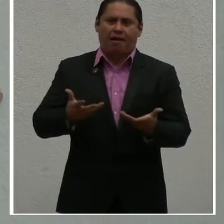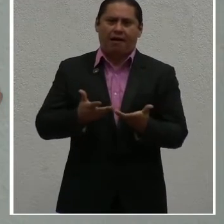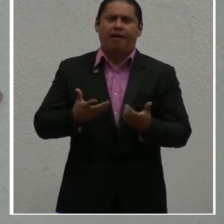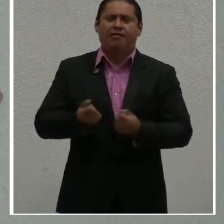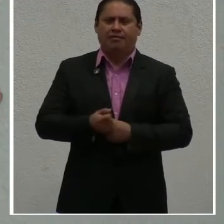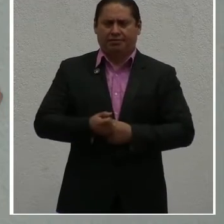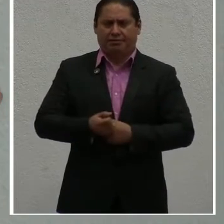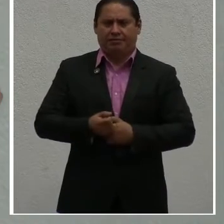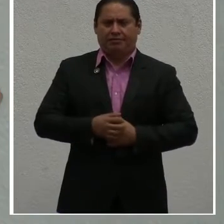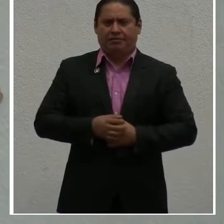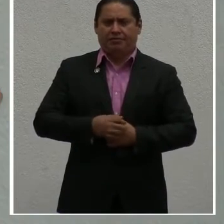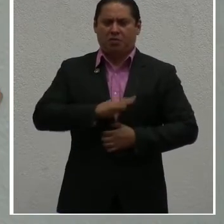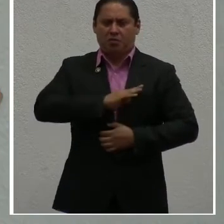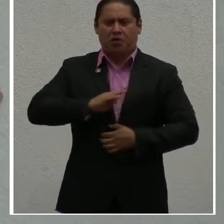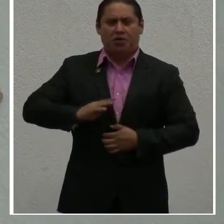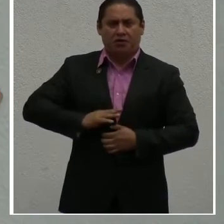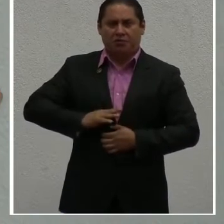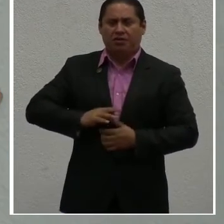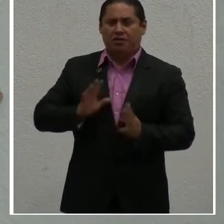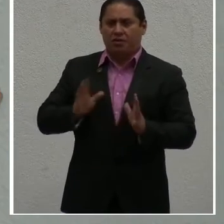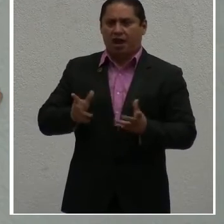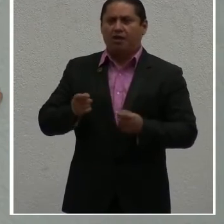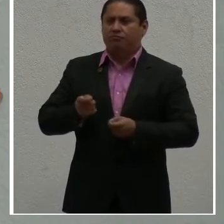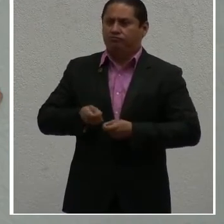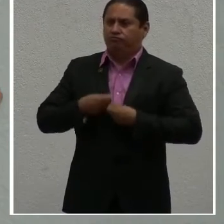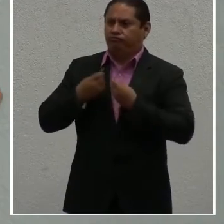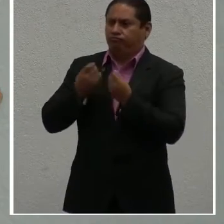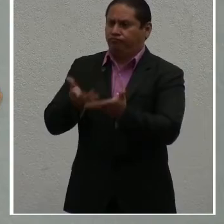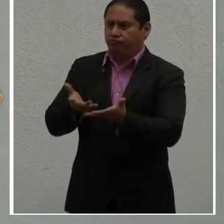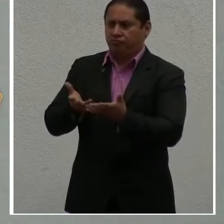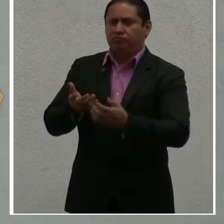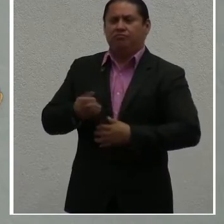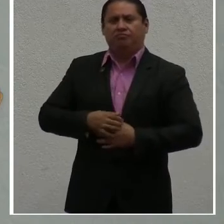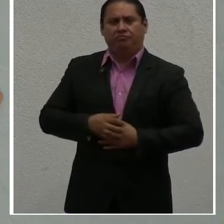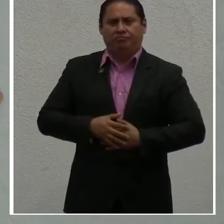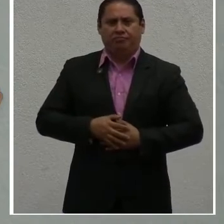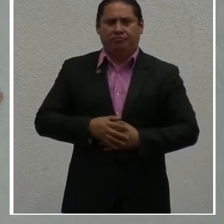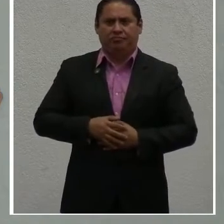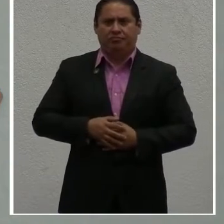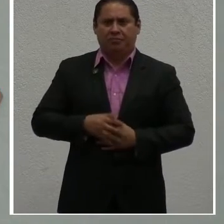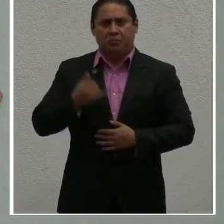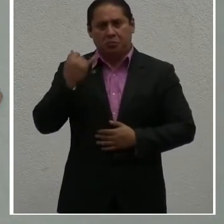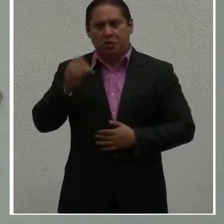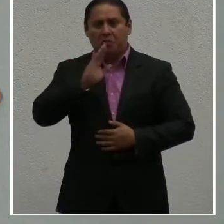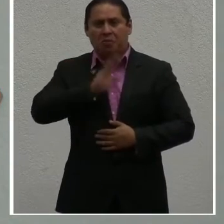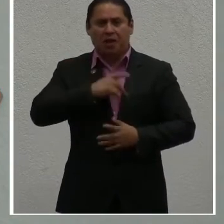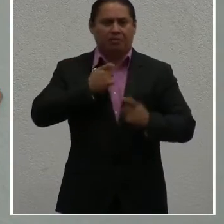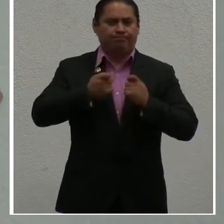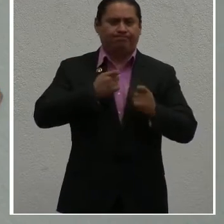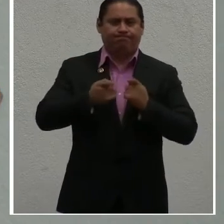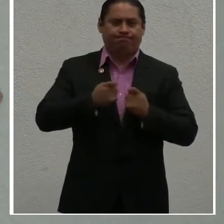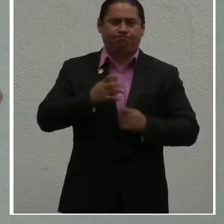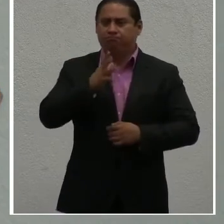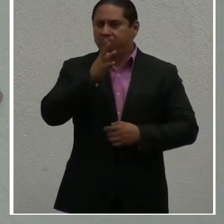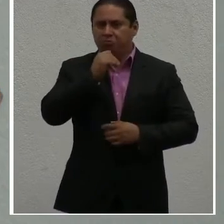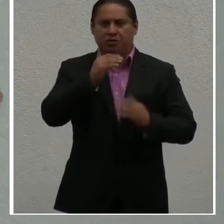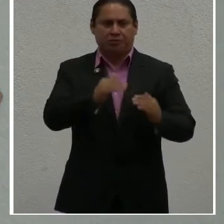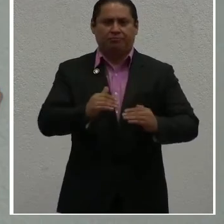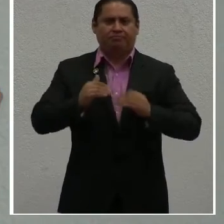dinero? Yo nada más quiero dejarlo al aire y, como decían, la mala administración es lo que no hace crecer un